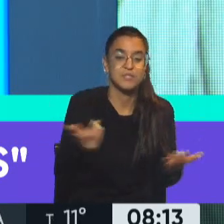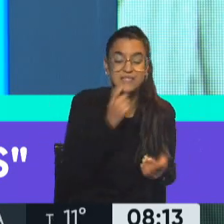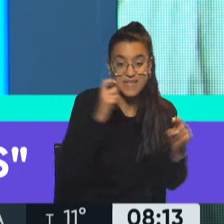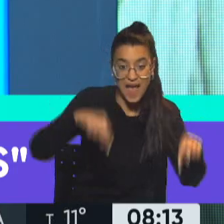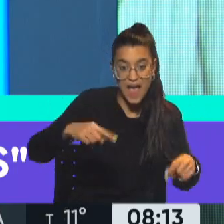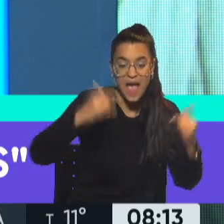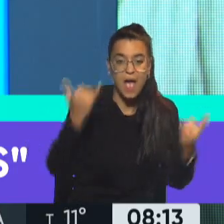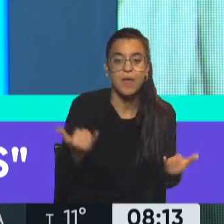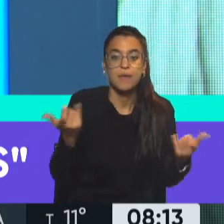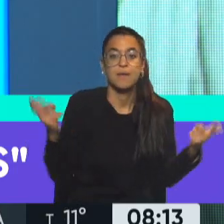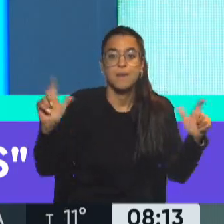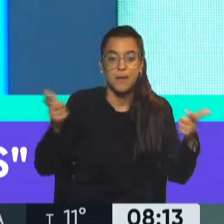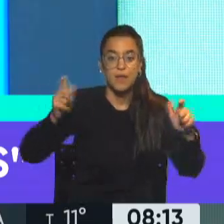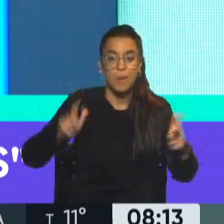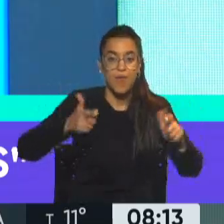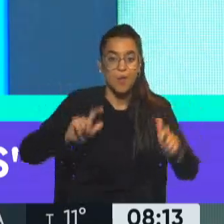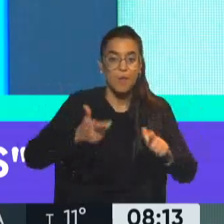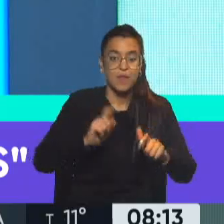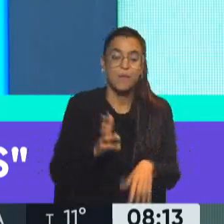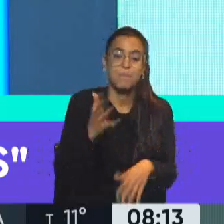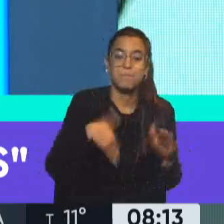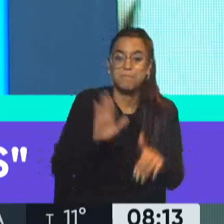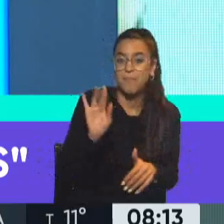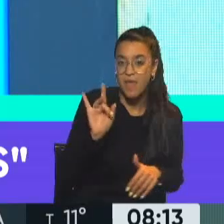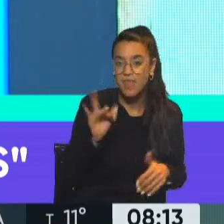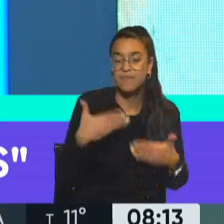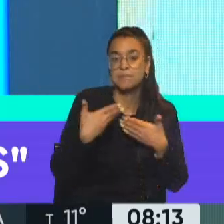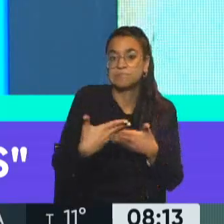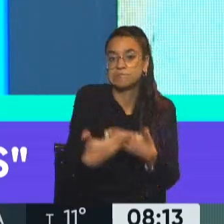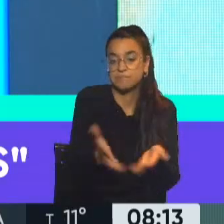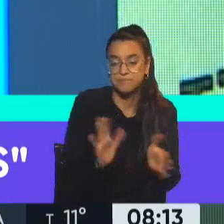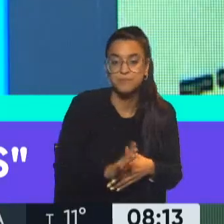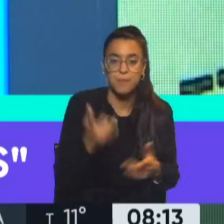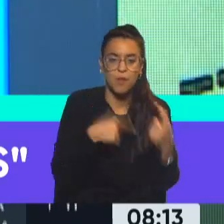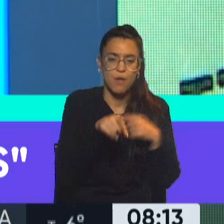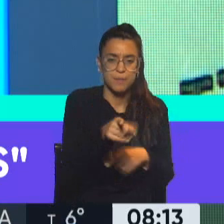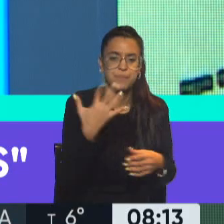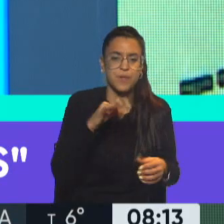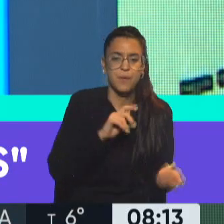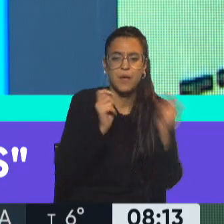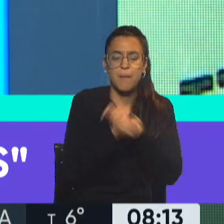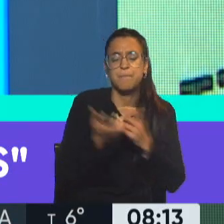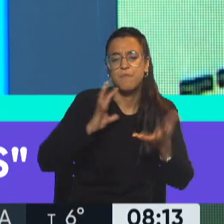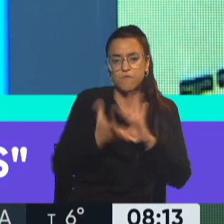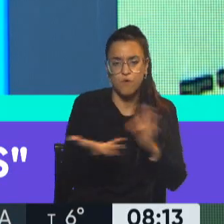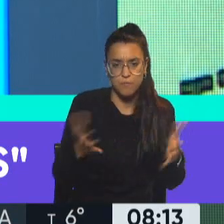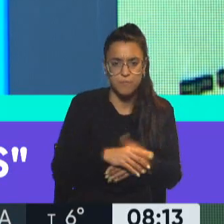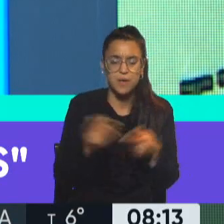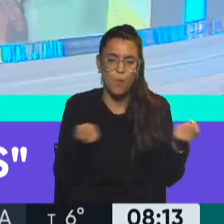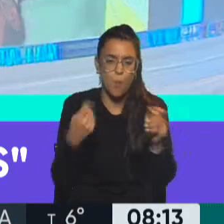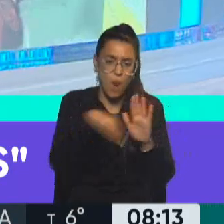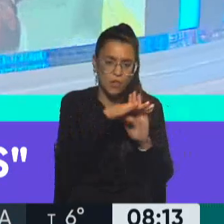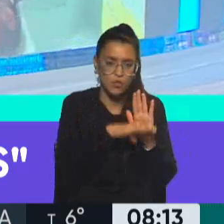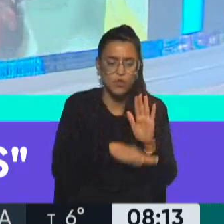aquí tenemos cada vez menos casos infectados, eso se dilata cada vez más. Pero ahí van a tener que cambiar las condiciones regulatorias.